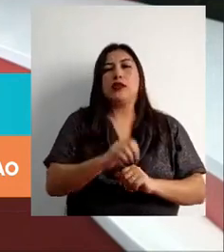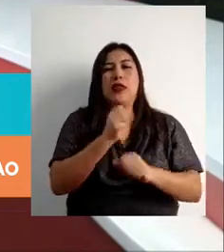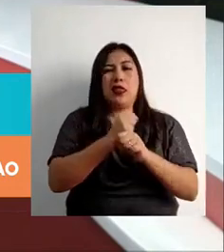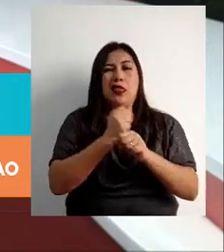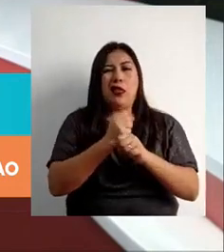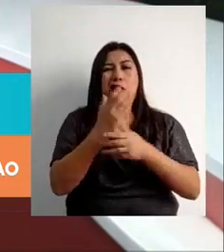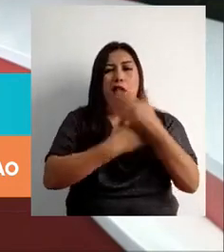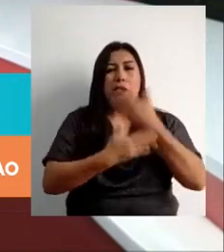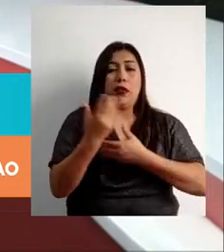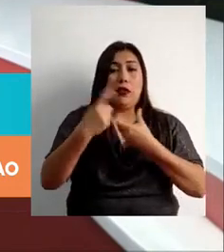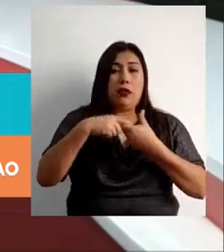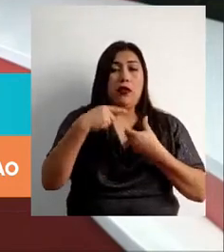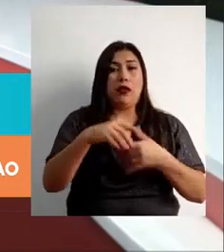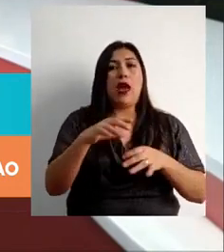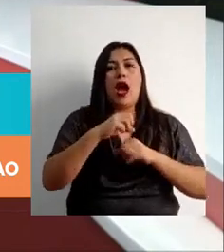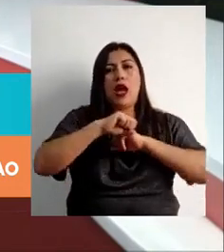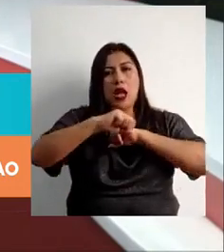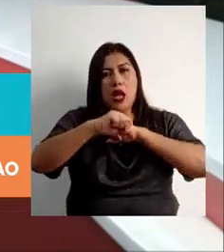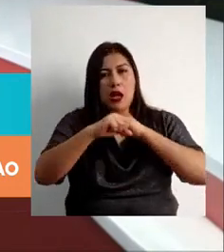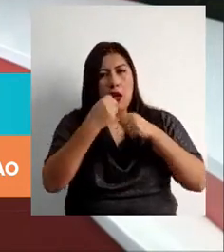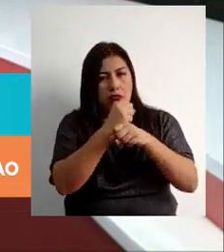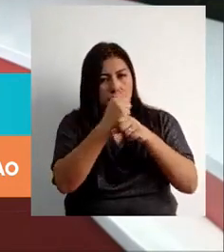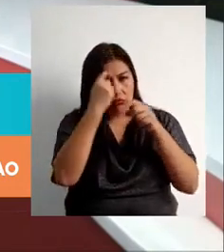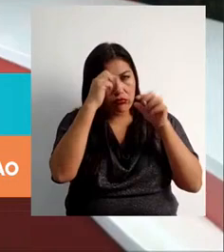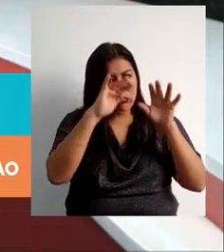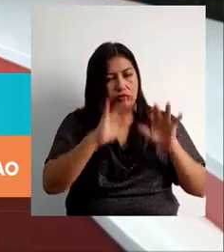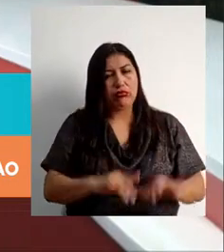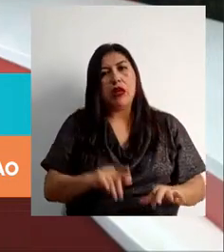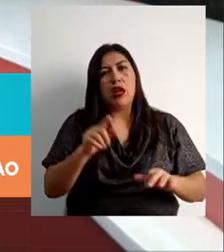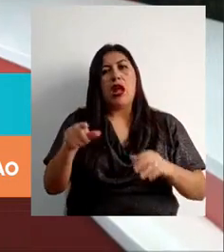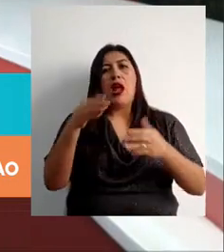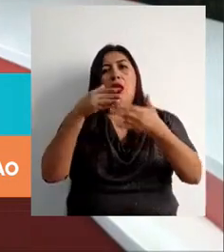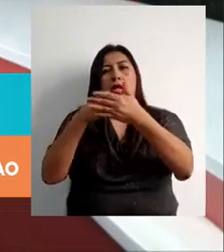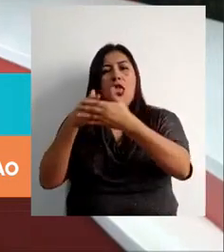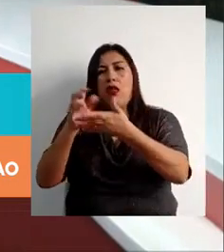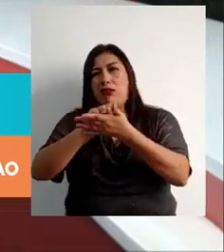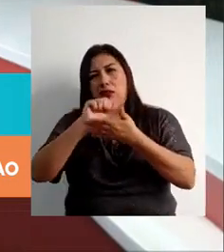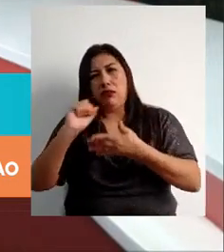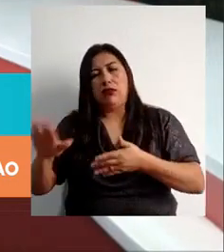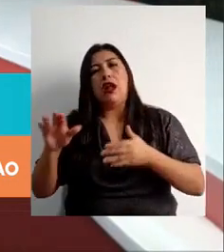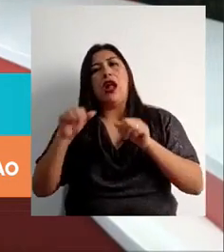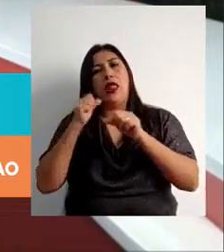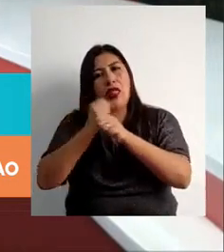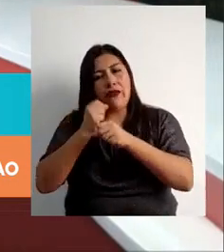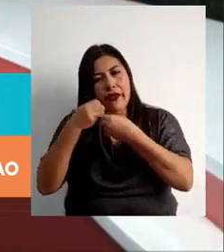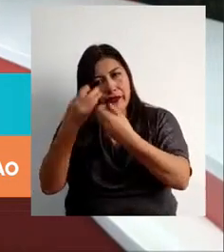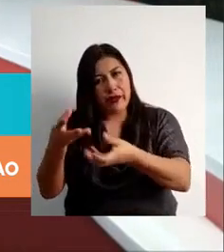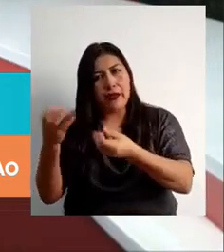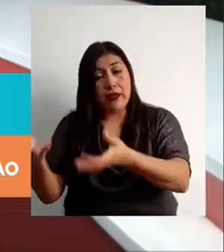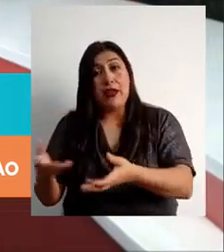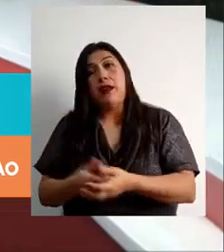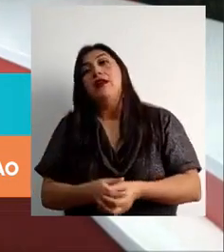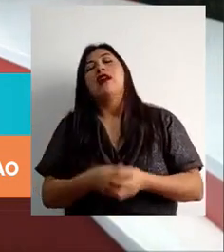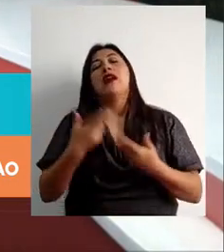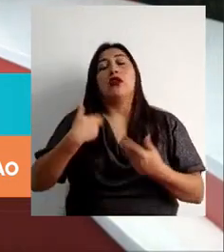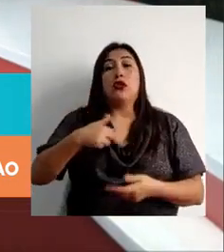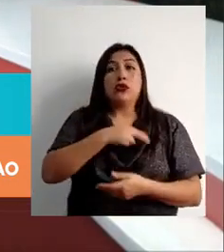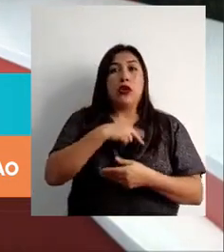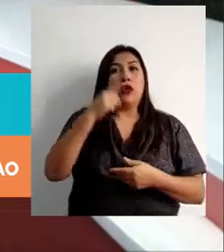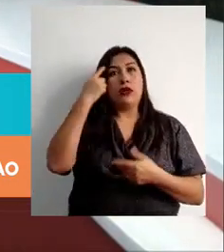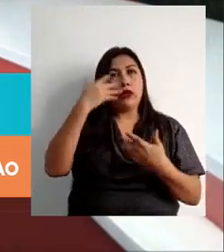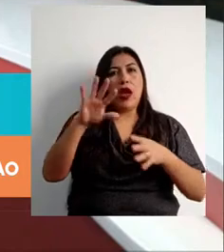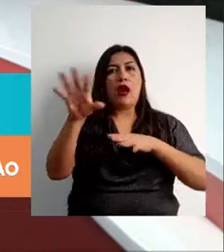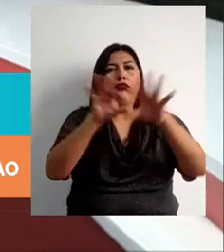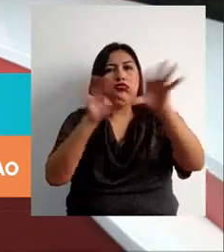desarrollado la campaña Empleo sin Barreras, Empresas por una Empresa Inclusiva, en la cual hemos tenido la oportunidad de capacitar alrededor